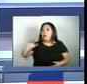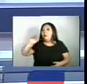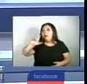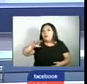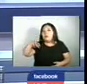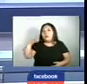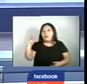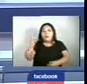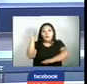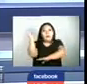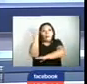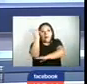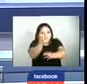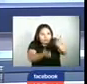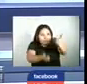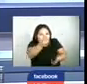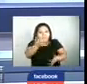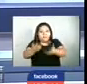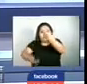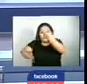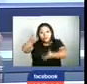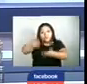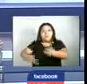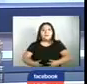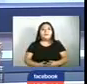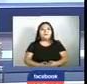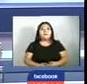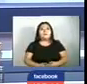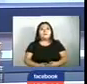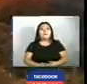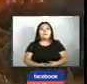30 emergencias atendidas.